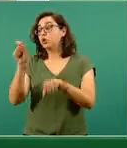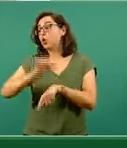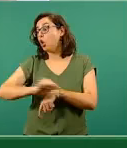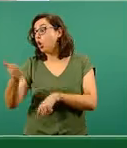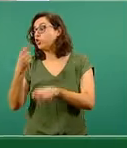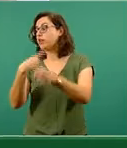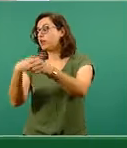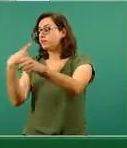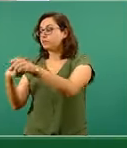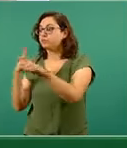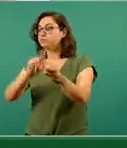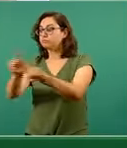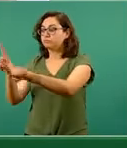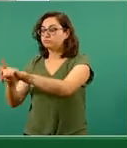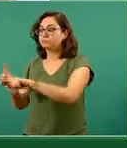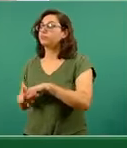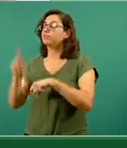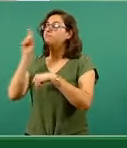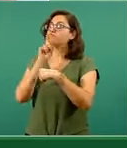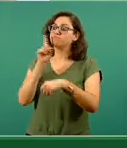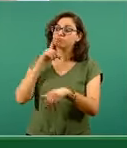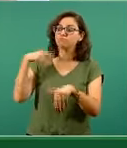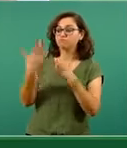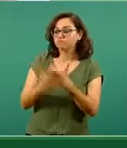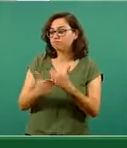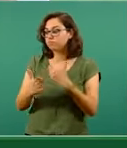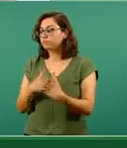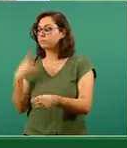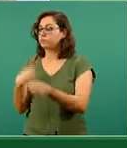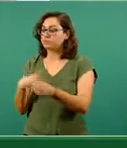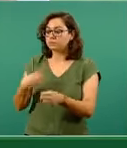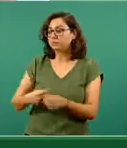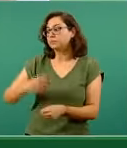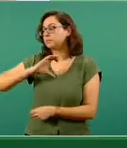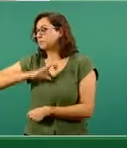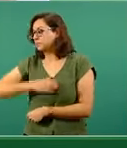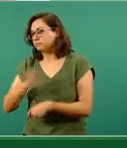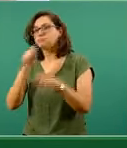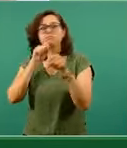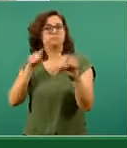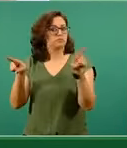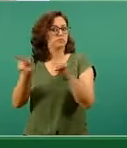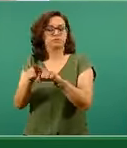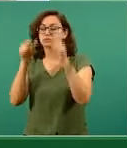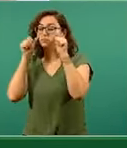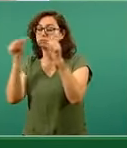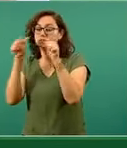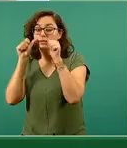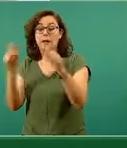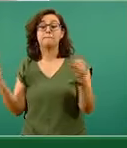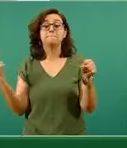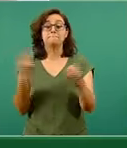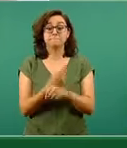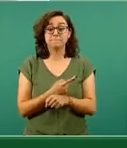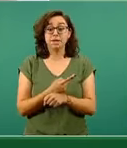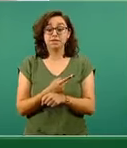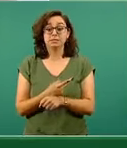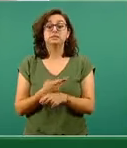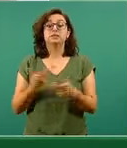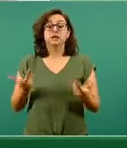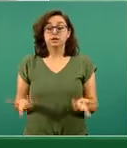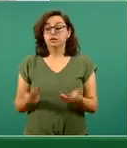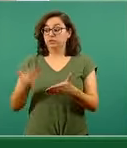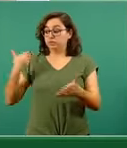médicas, atenciones de parto, pacientes con cáncer. Y ahí usted comenta muy bien, los primeros meses pues se detuvo el programa